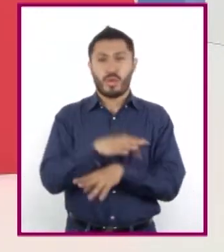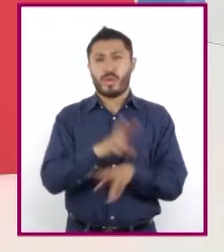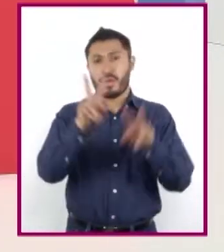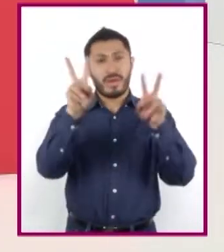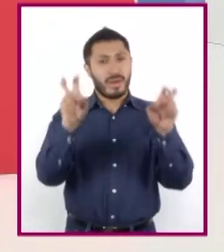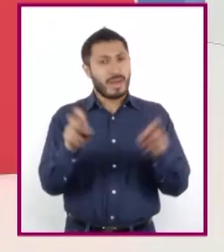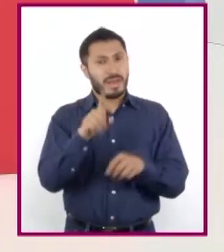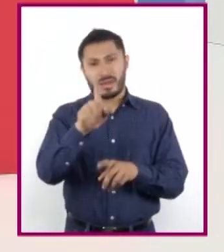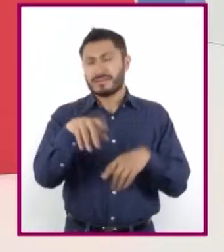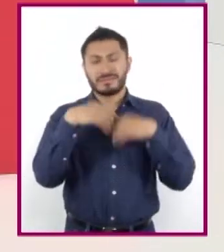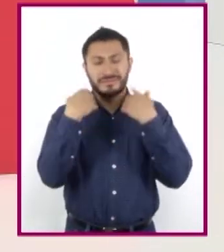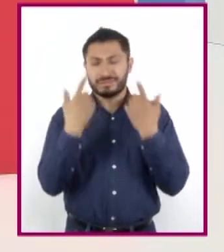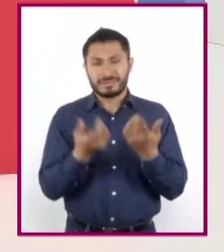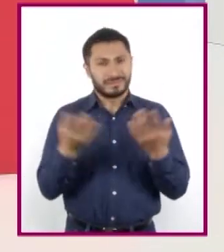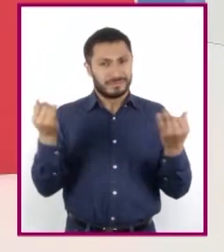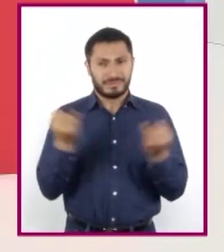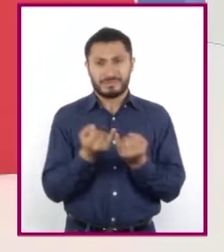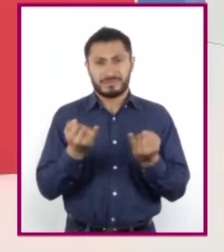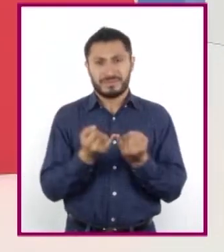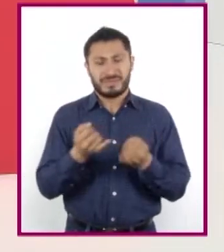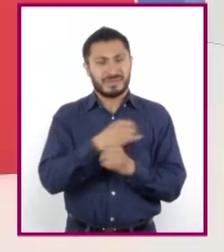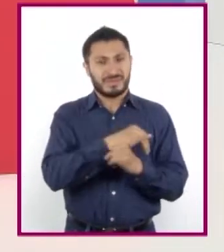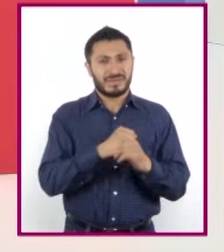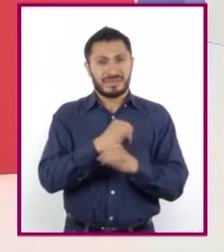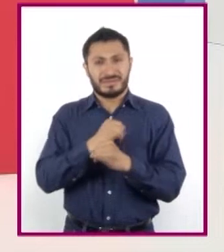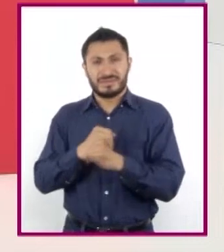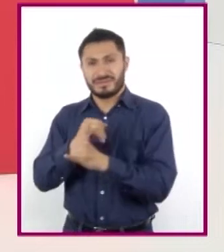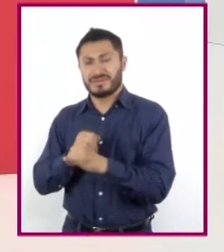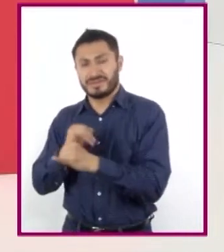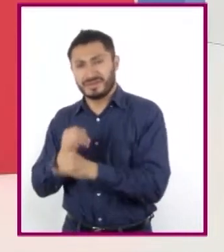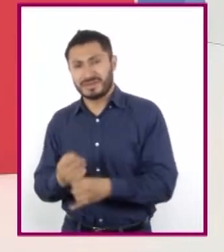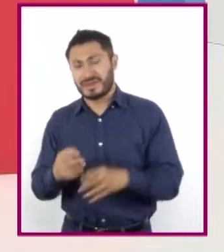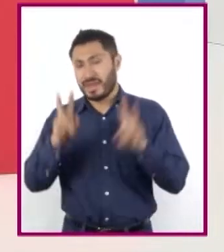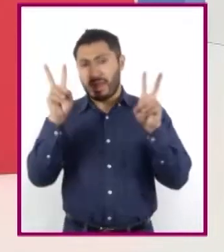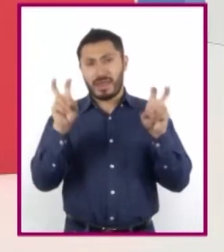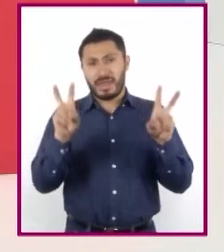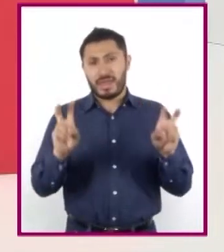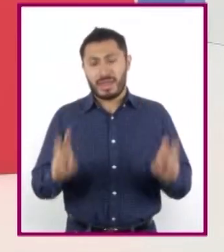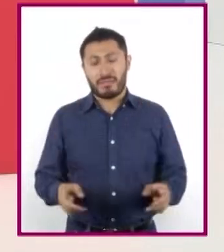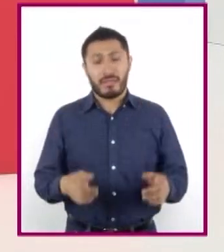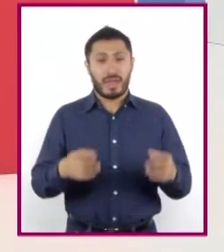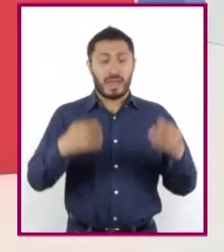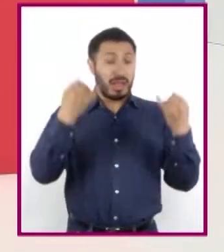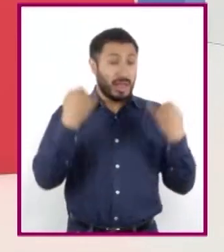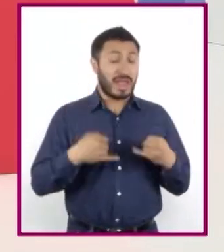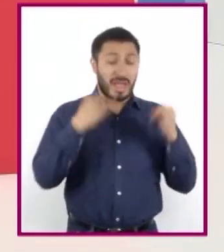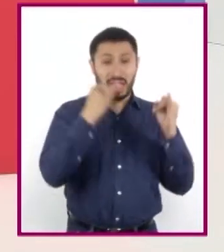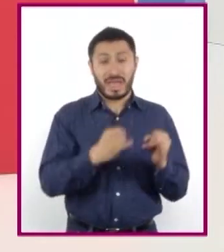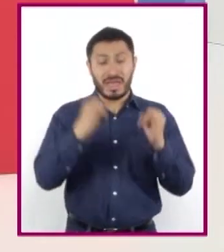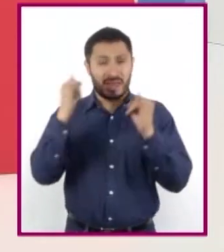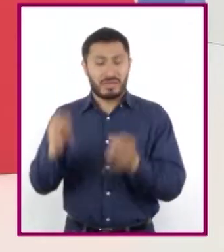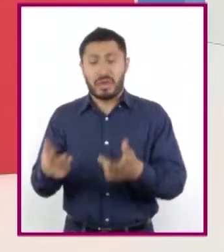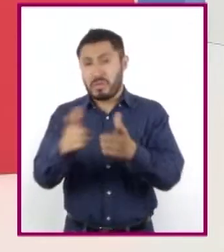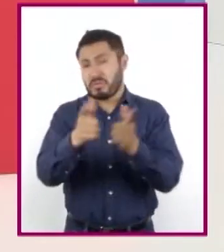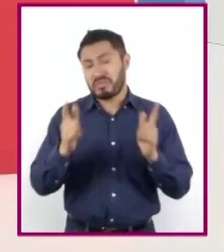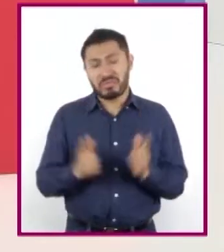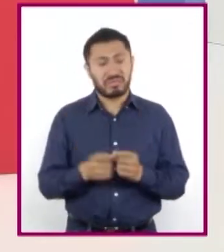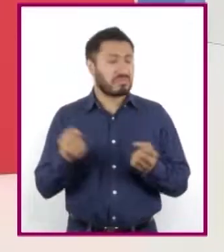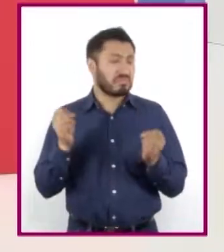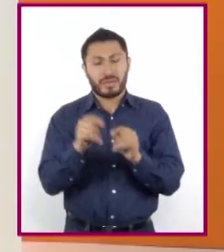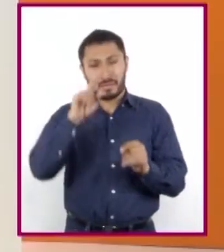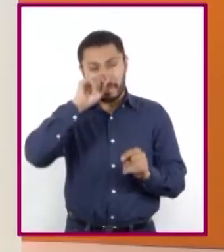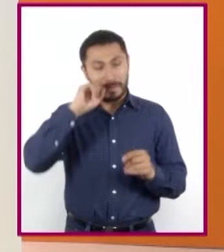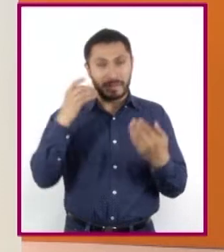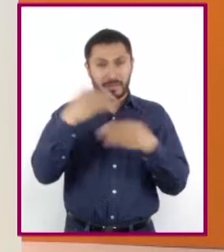y así realizar una investigación personal o colectiva de un proceso histórico que sea de su